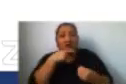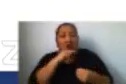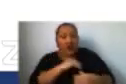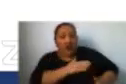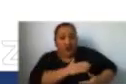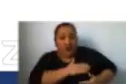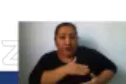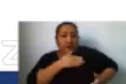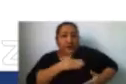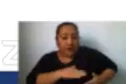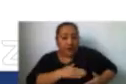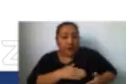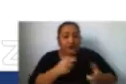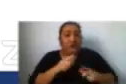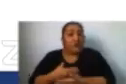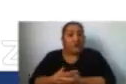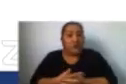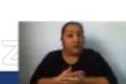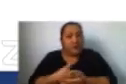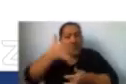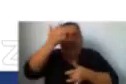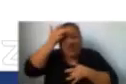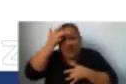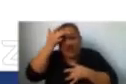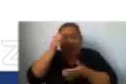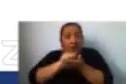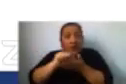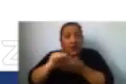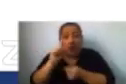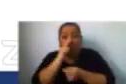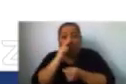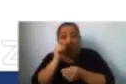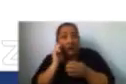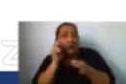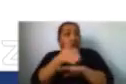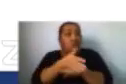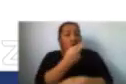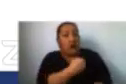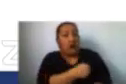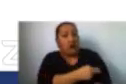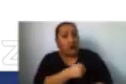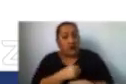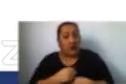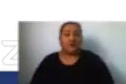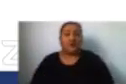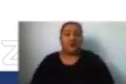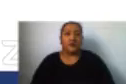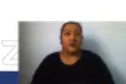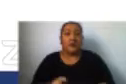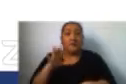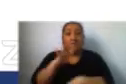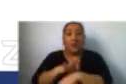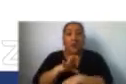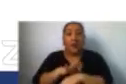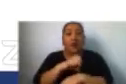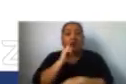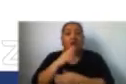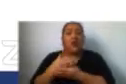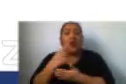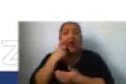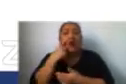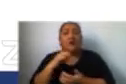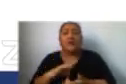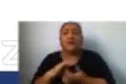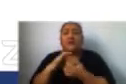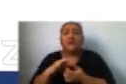Cuando su bebé presentó fiebre, que fue en el mes de junio, acudió al hospital y el médico pediatra le informa